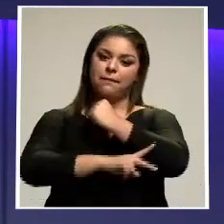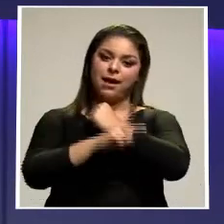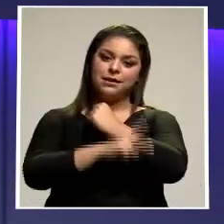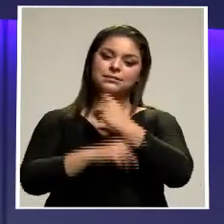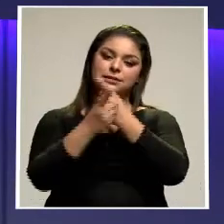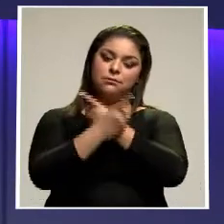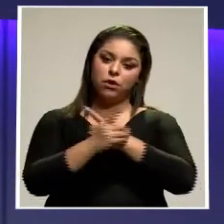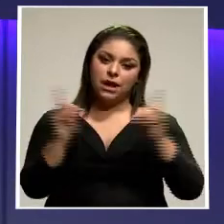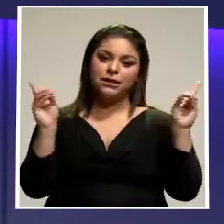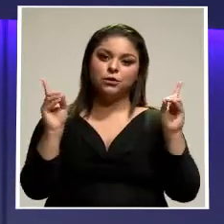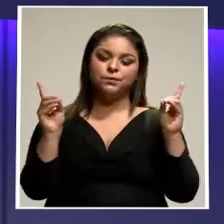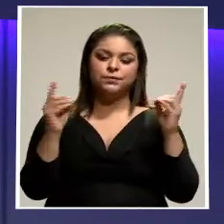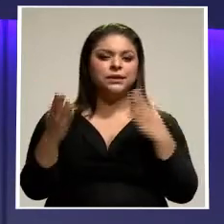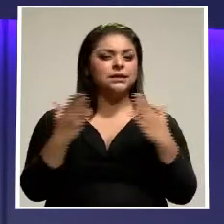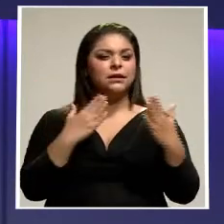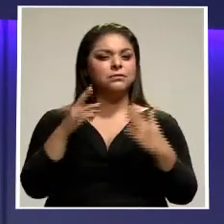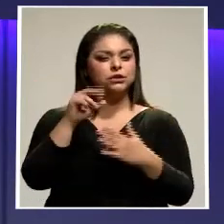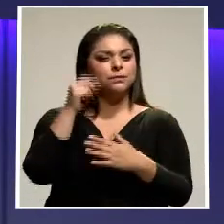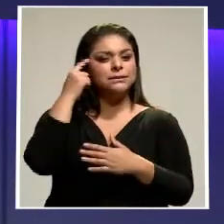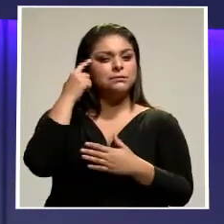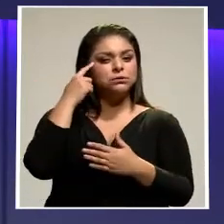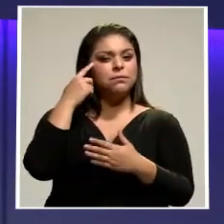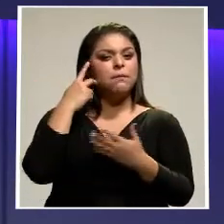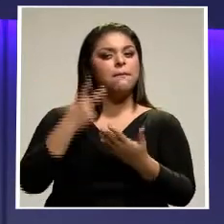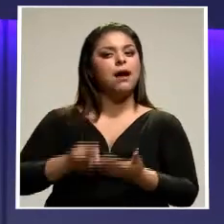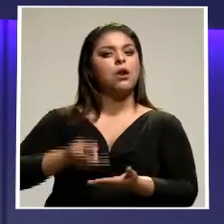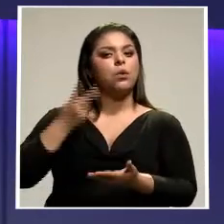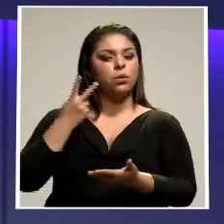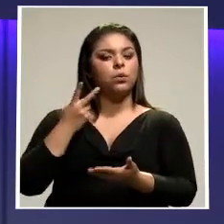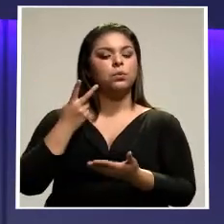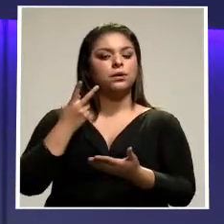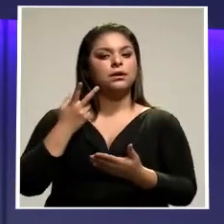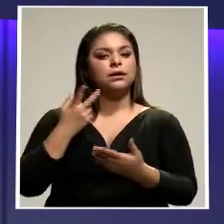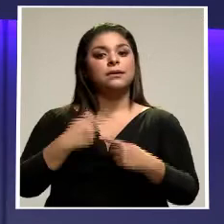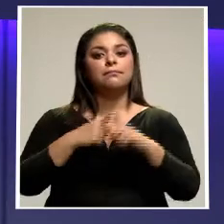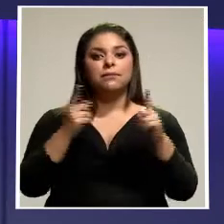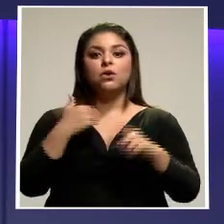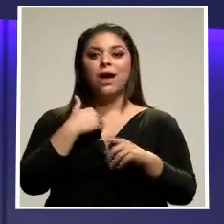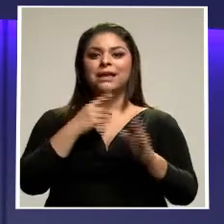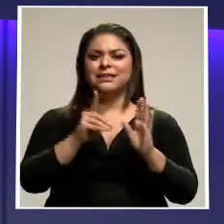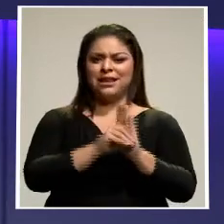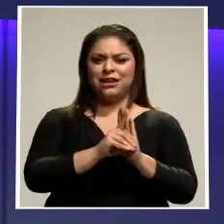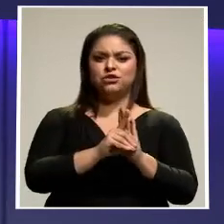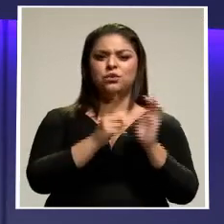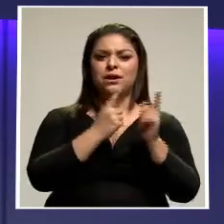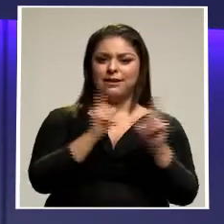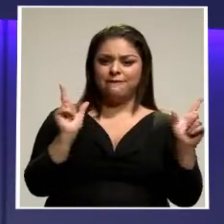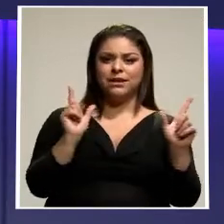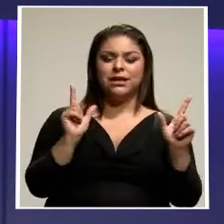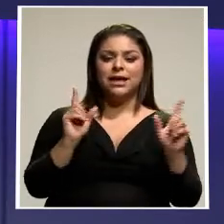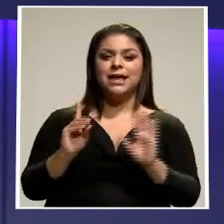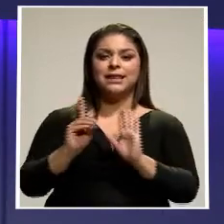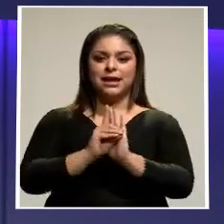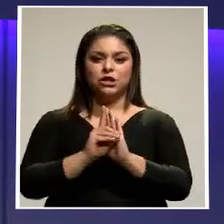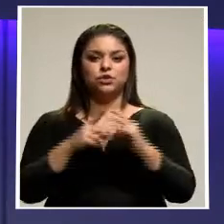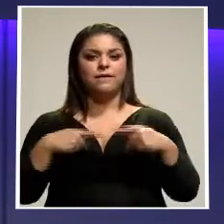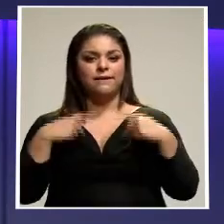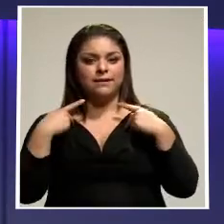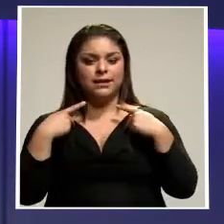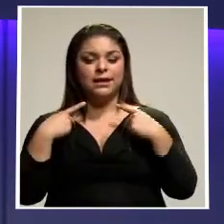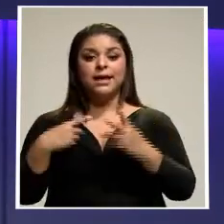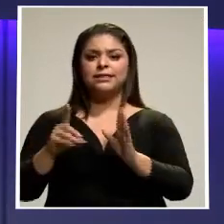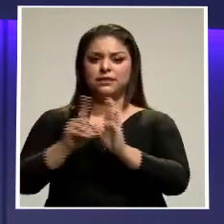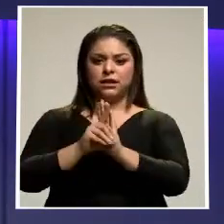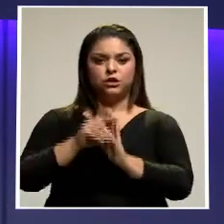tal vez no valoran lo suficiente. Tenemos derecho a ser libres, a vivir, a